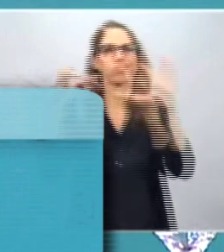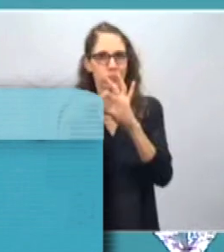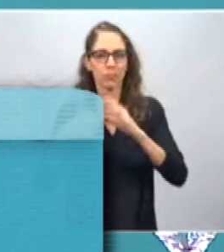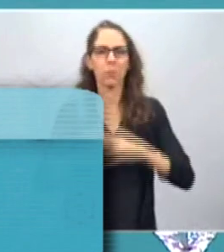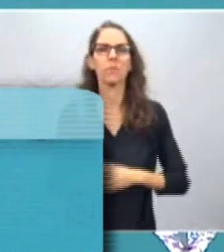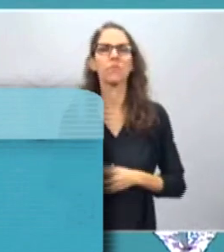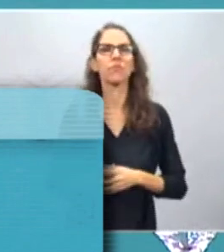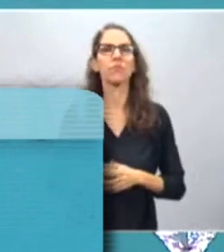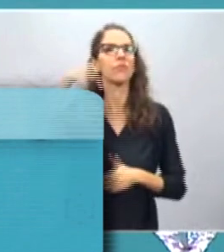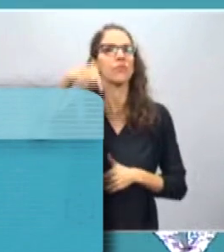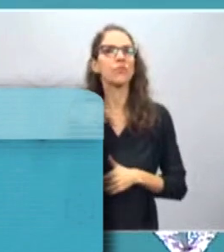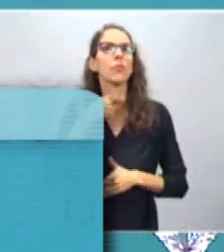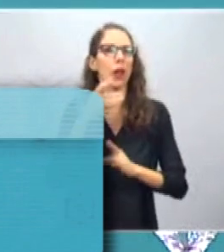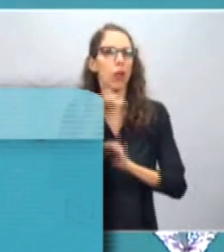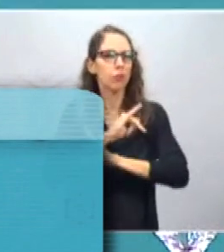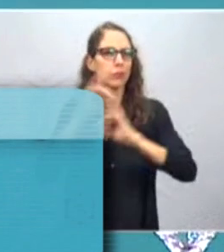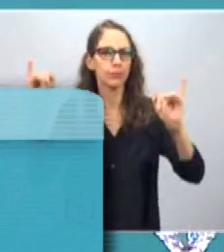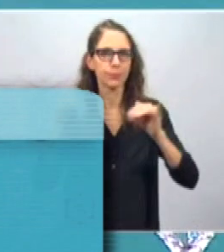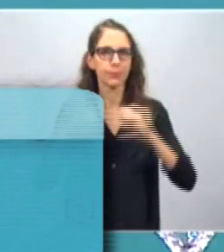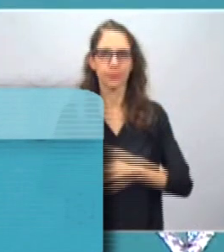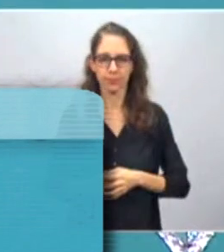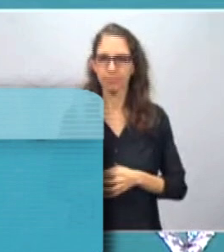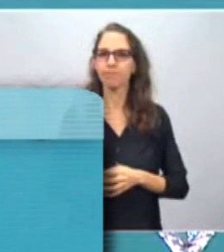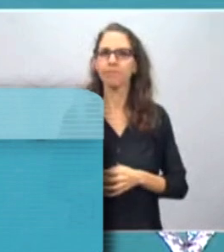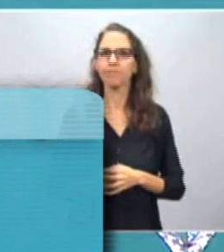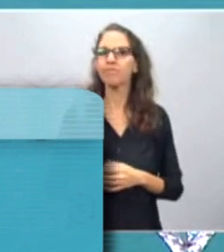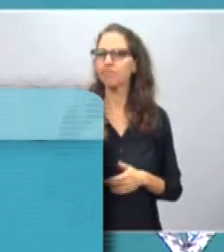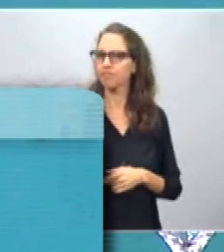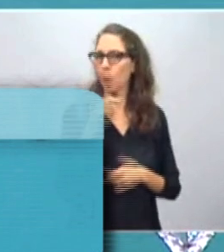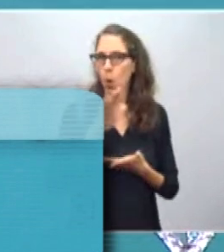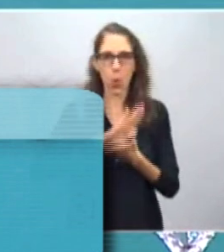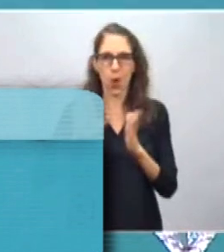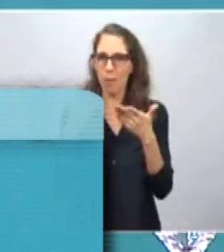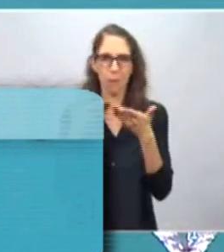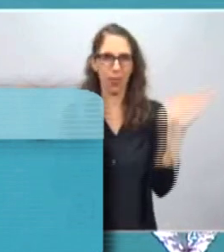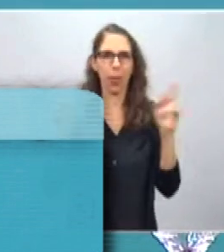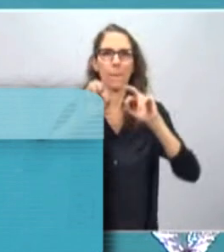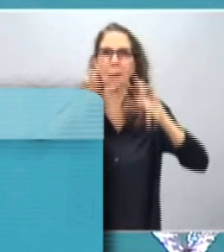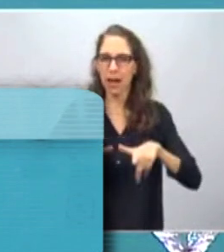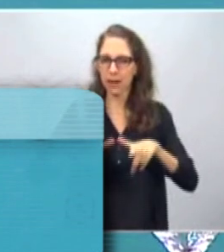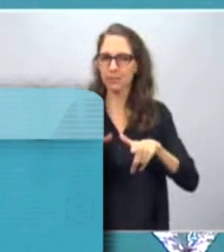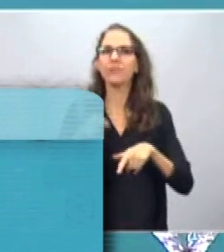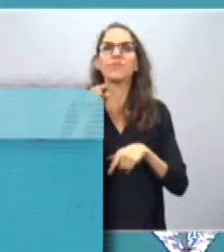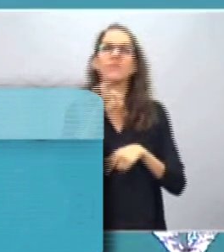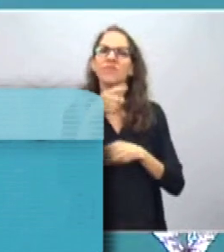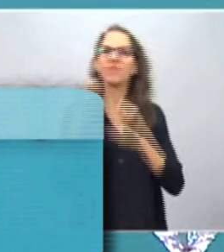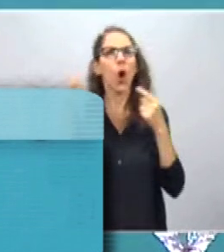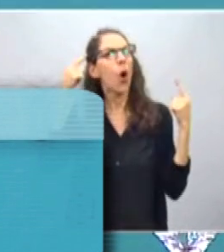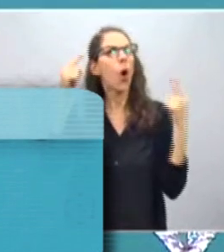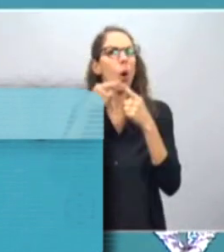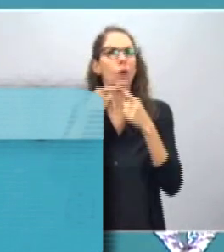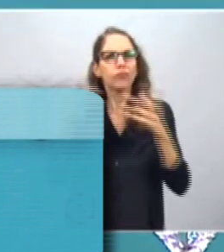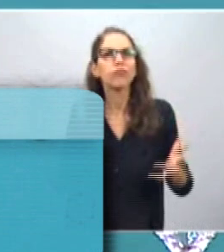caso, queremos señalar que estamos lanzando este plan que impulsa la actividad